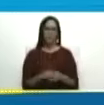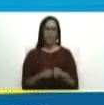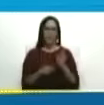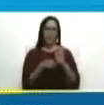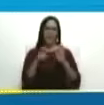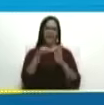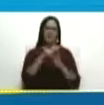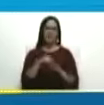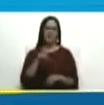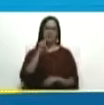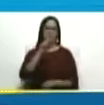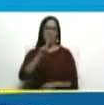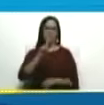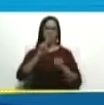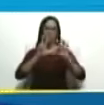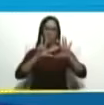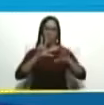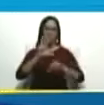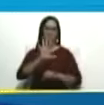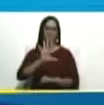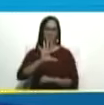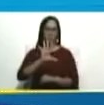artículo 185, siempre que